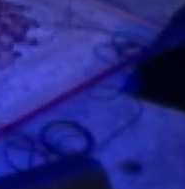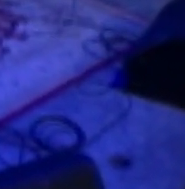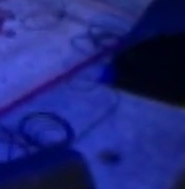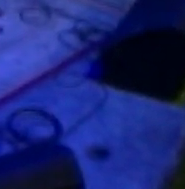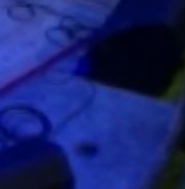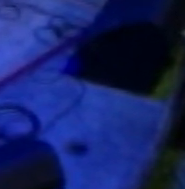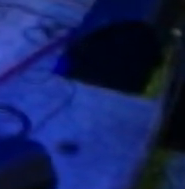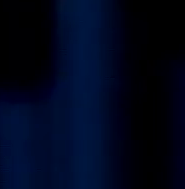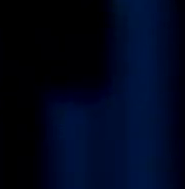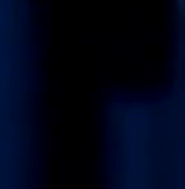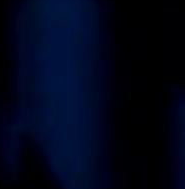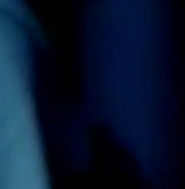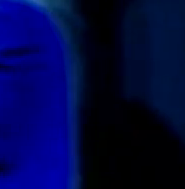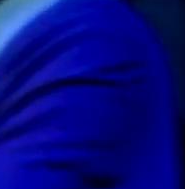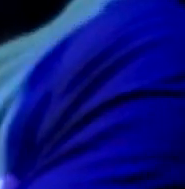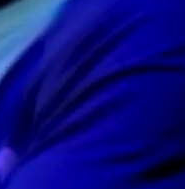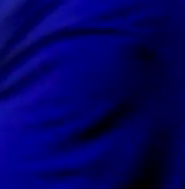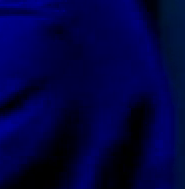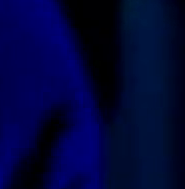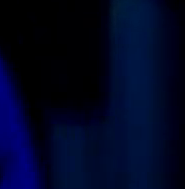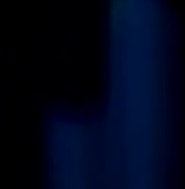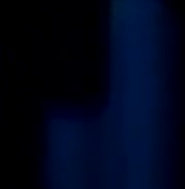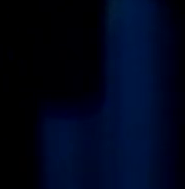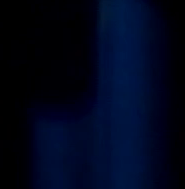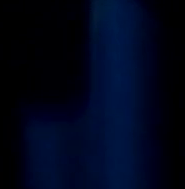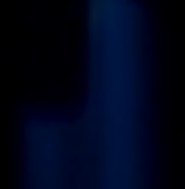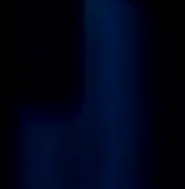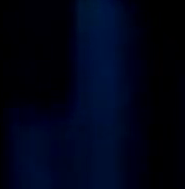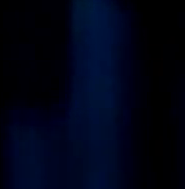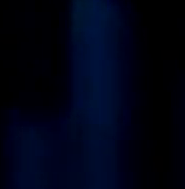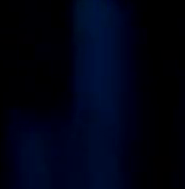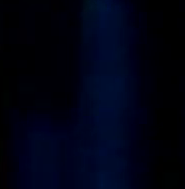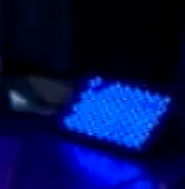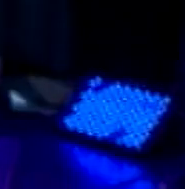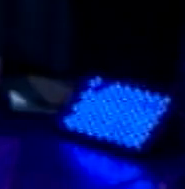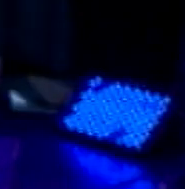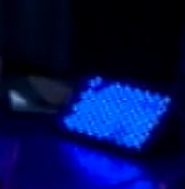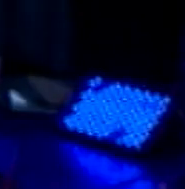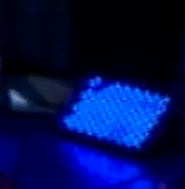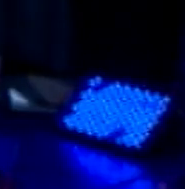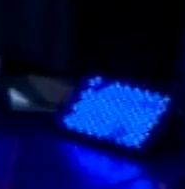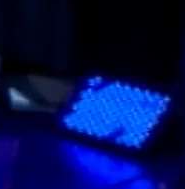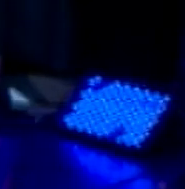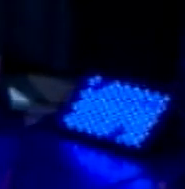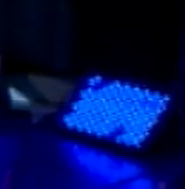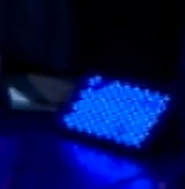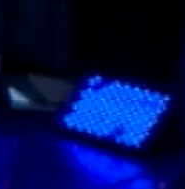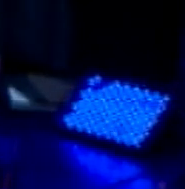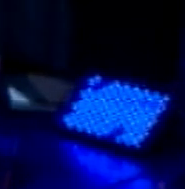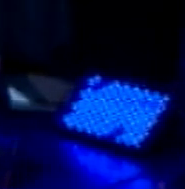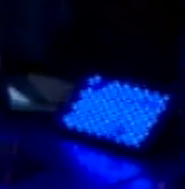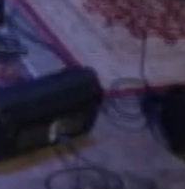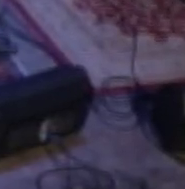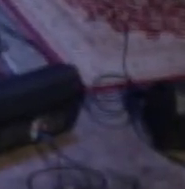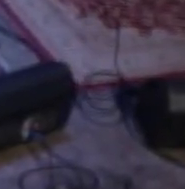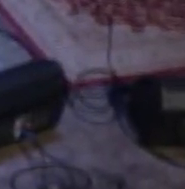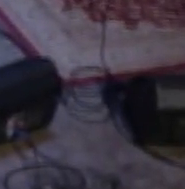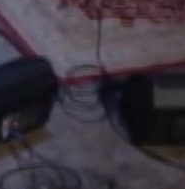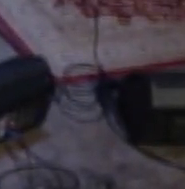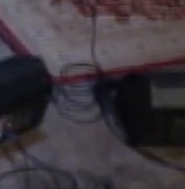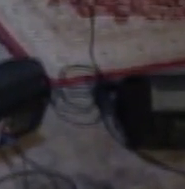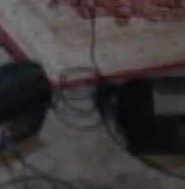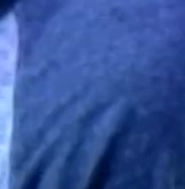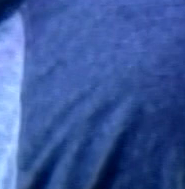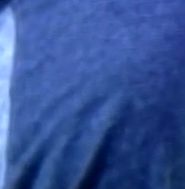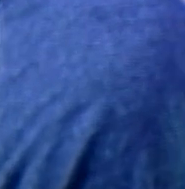Voces de la Resistencia. Es una vida, un parpadeo en el tiempo. Una estrella fugaz rasgando el firmamento. Long